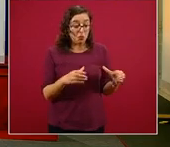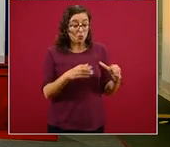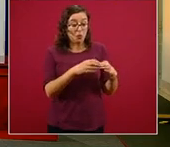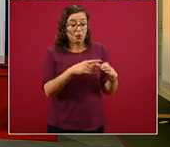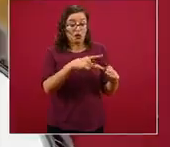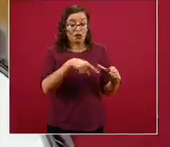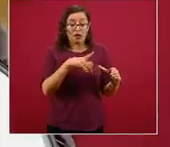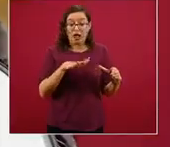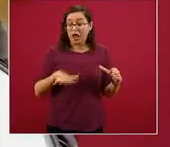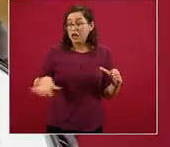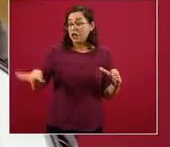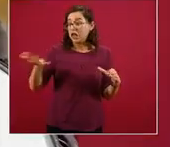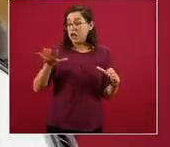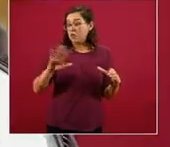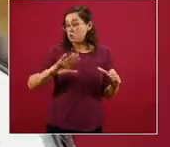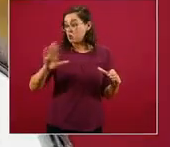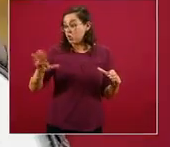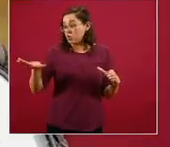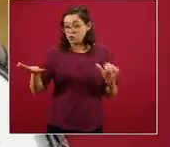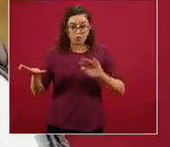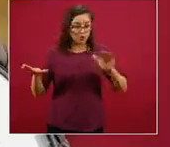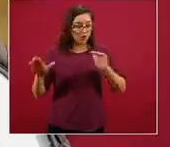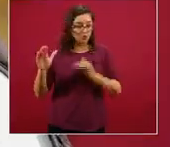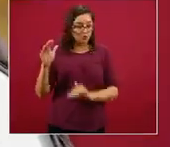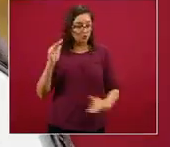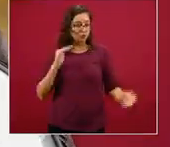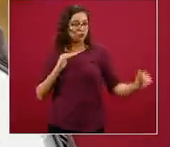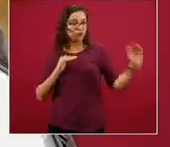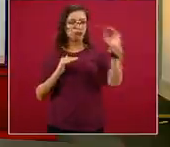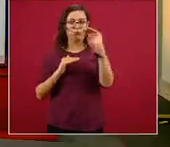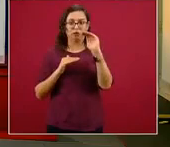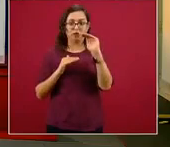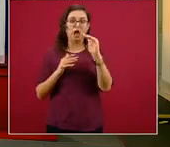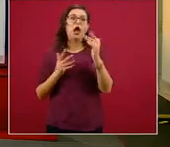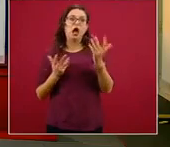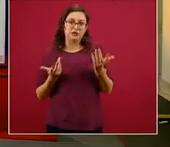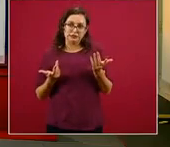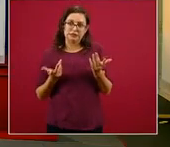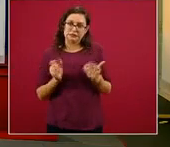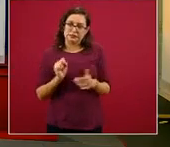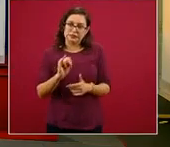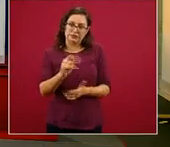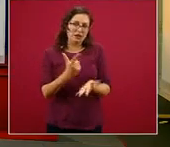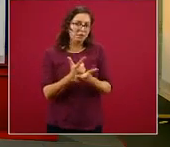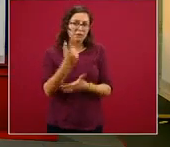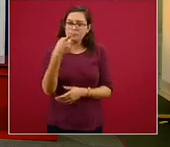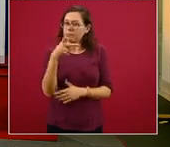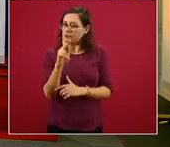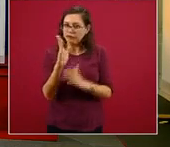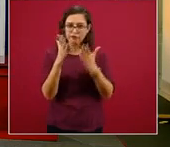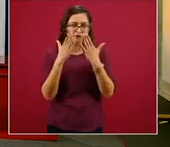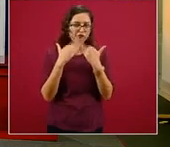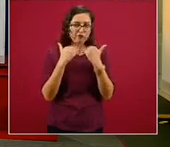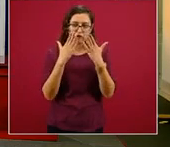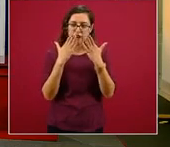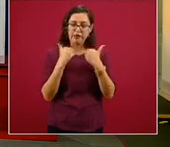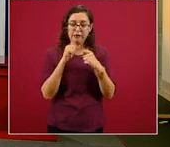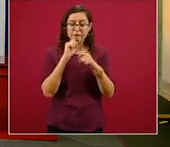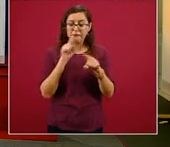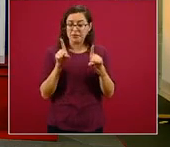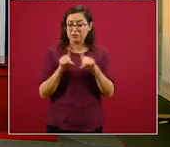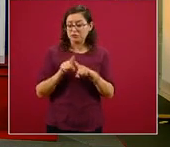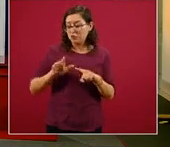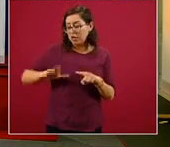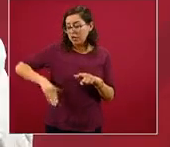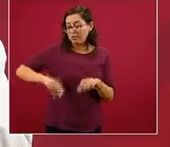general, entonces sí. Rescato, por ejemplo, el dato también que acaba de presentar de manera específica el doctor Borja,